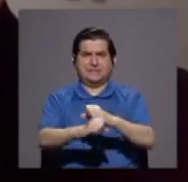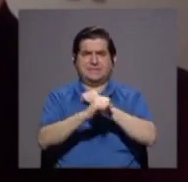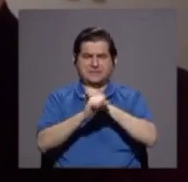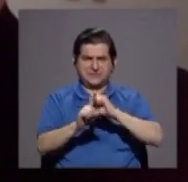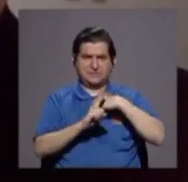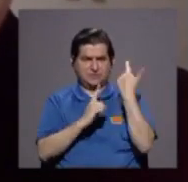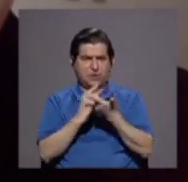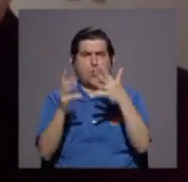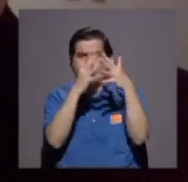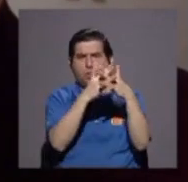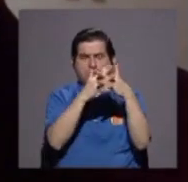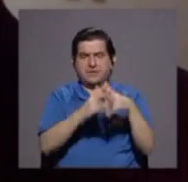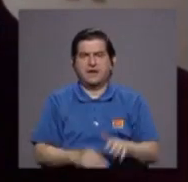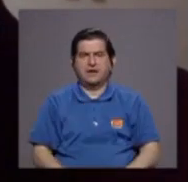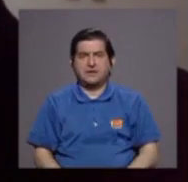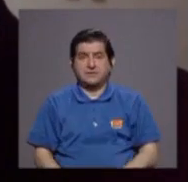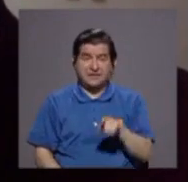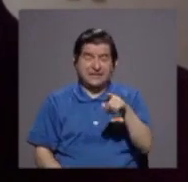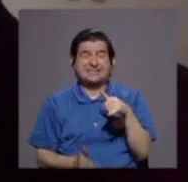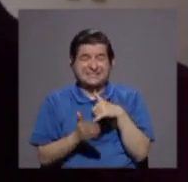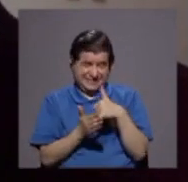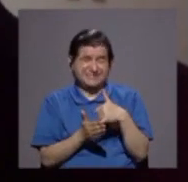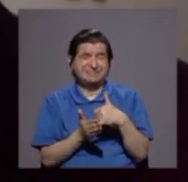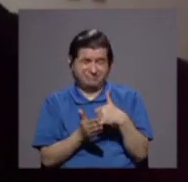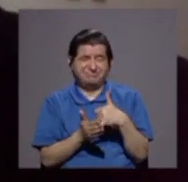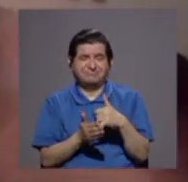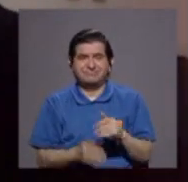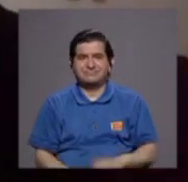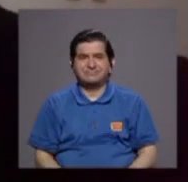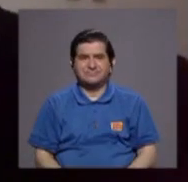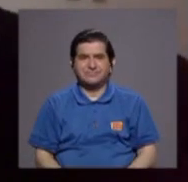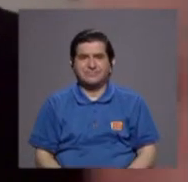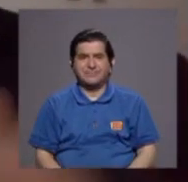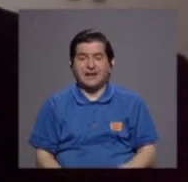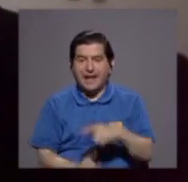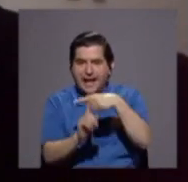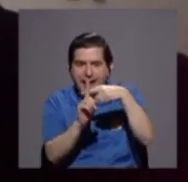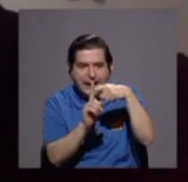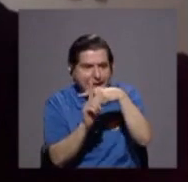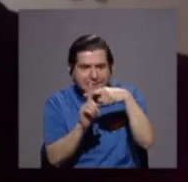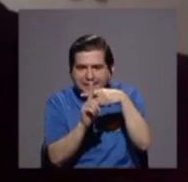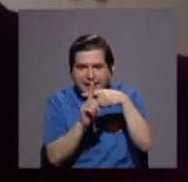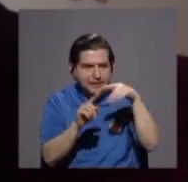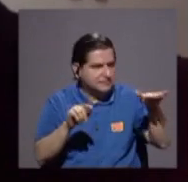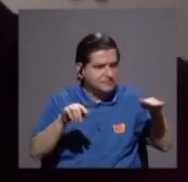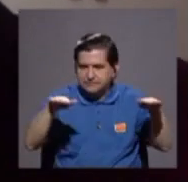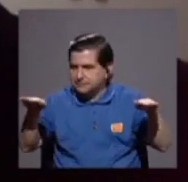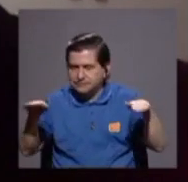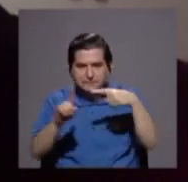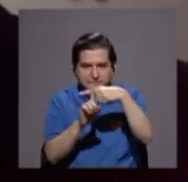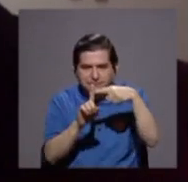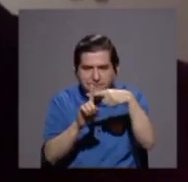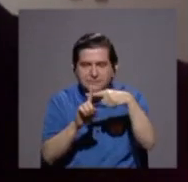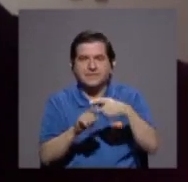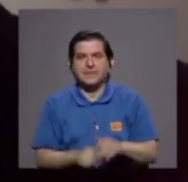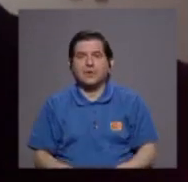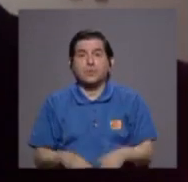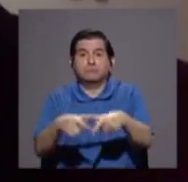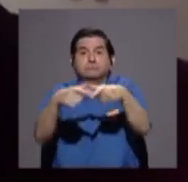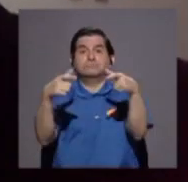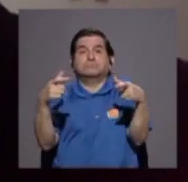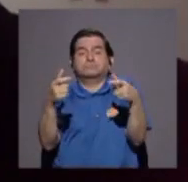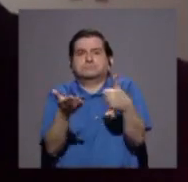social de Estados Unidos, que por otro lado es muy débil. Entonces, en el medio de esto, hay un enorme